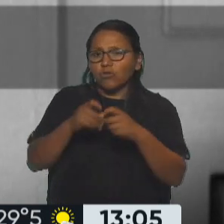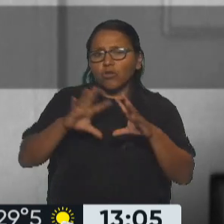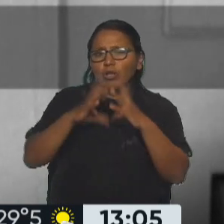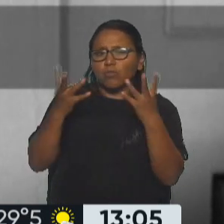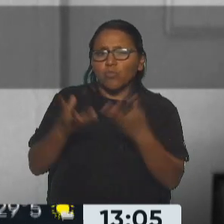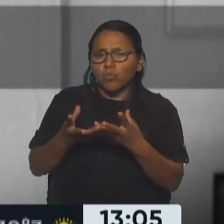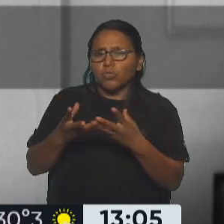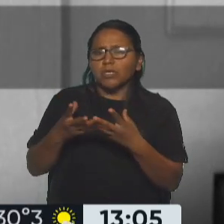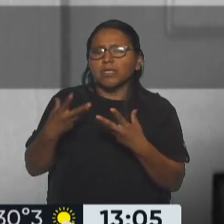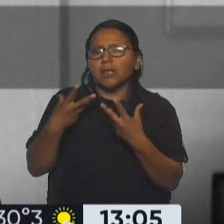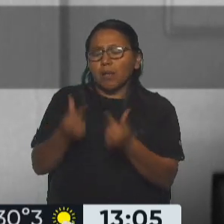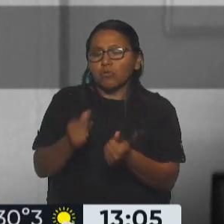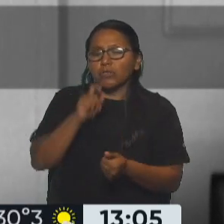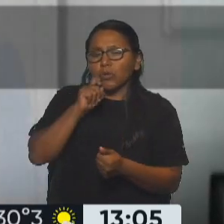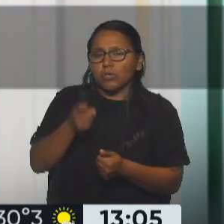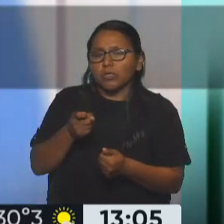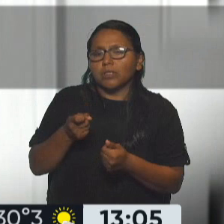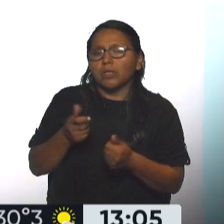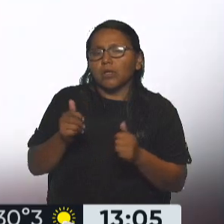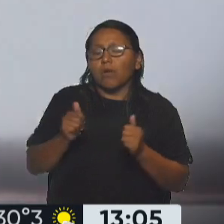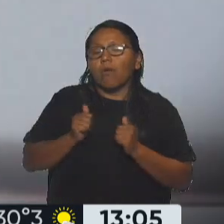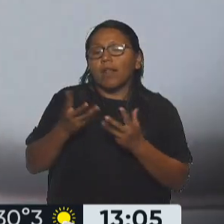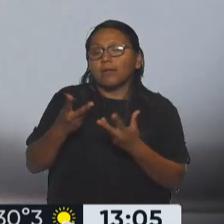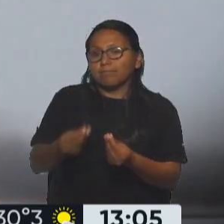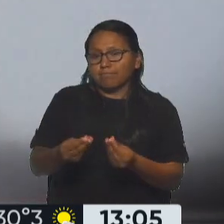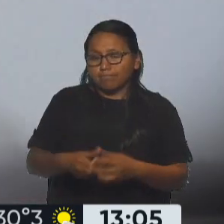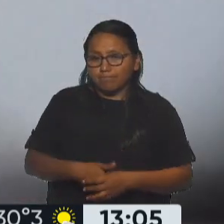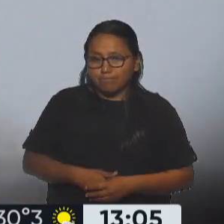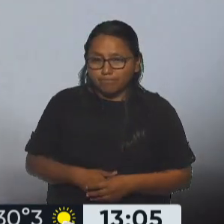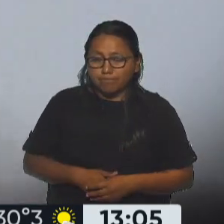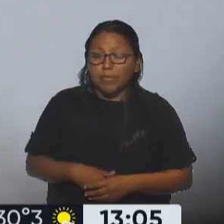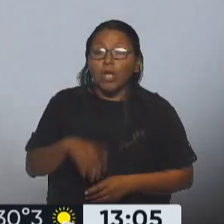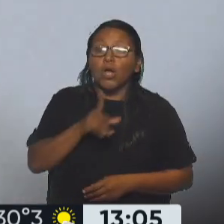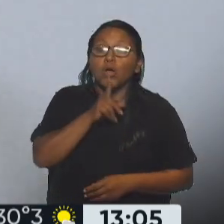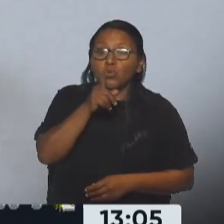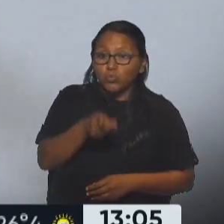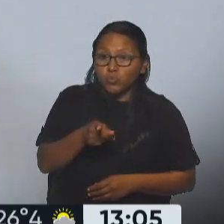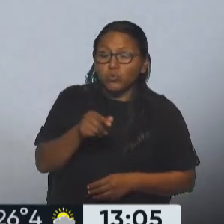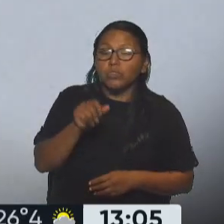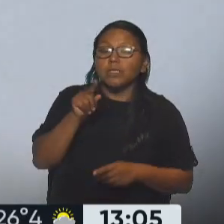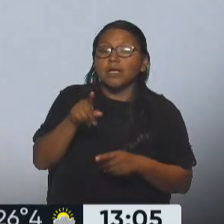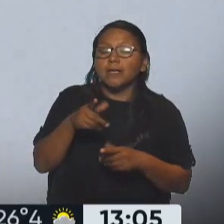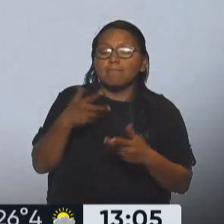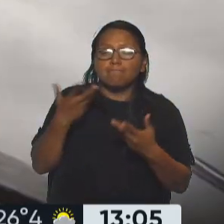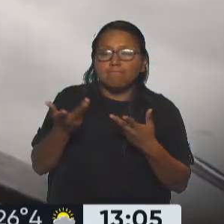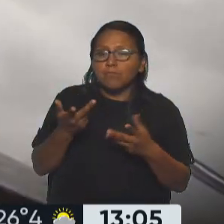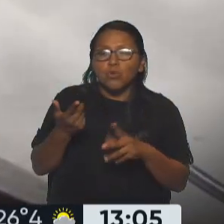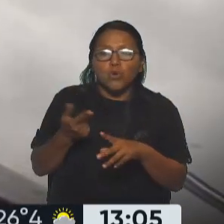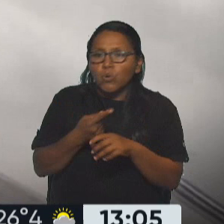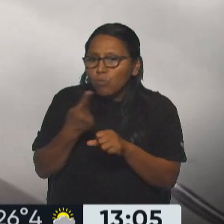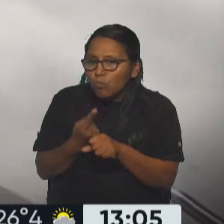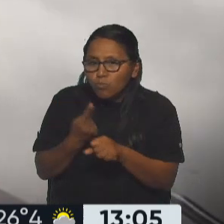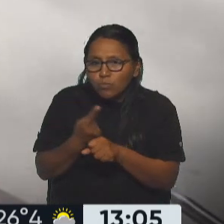to support Ukraine and help it in its defense. Rusia, inexplicablemente, tampoco logró en el inicio